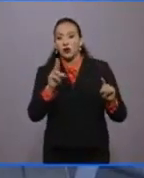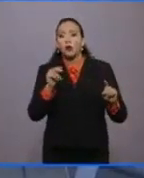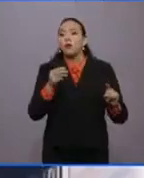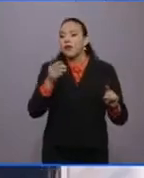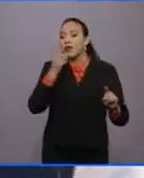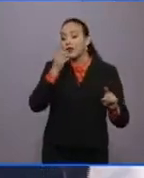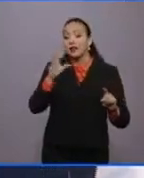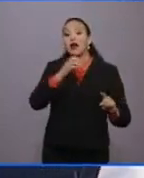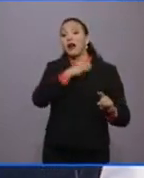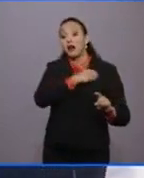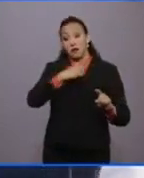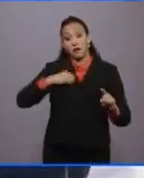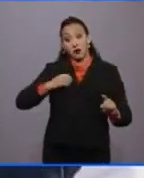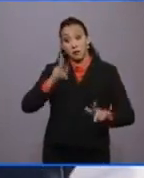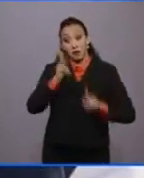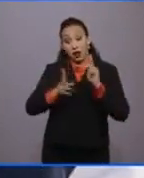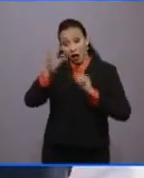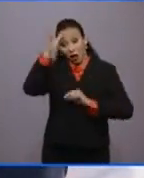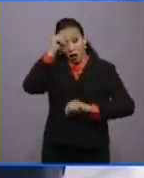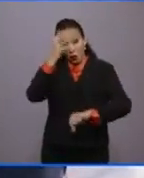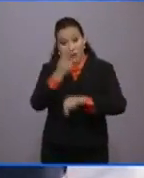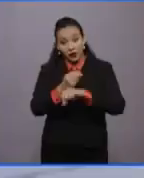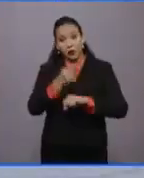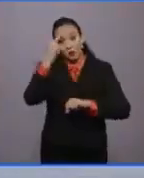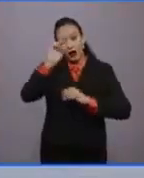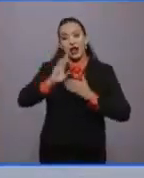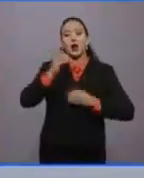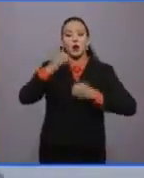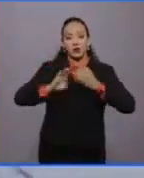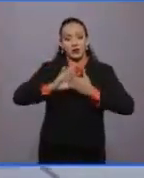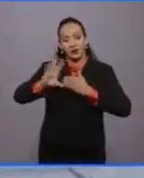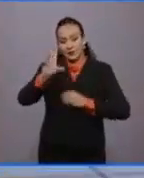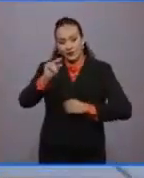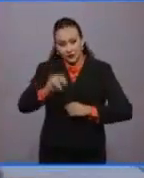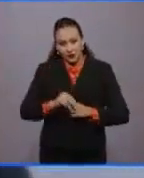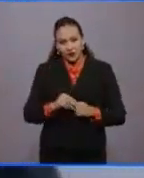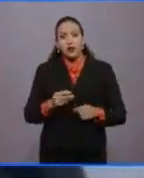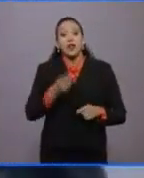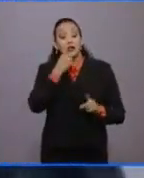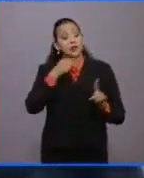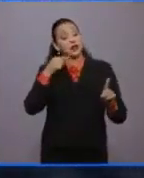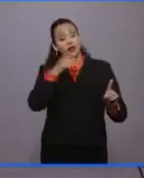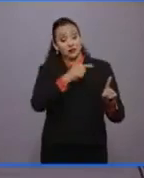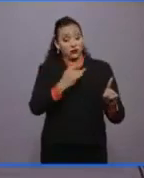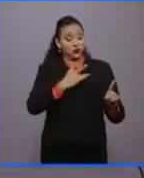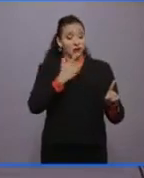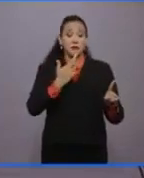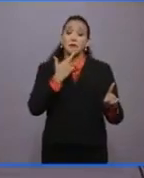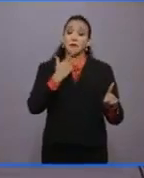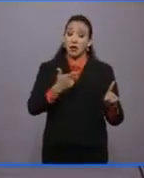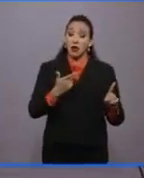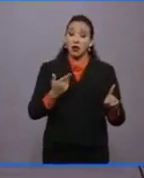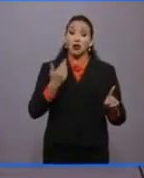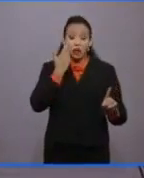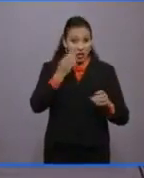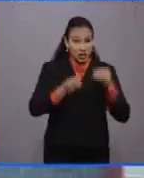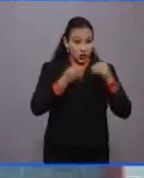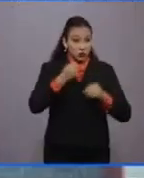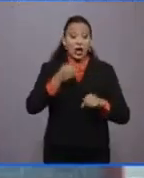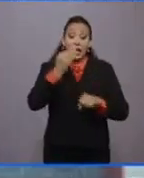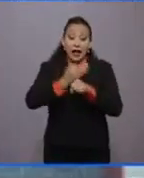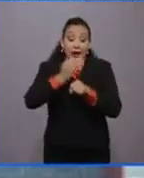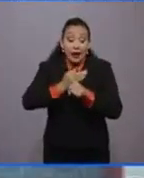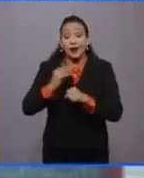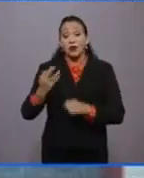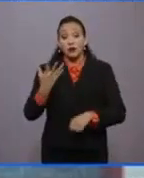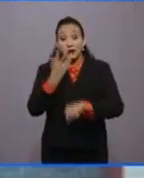un acuerdo conciliatorio para no llegar a juicio, bajo el argumento de que debe privilegiarse una justicia pronta y expedita